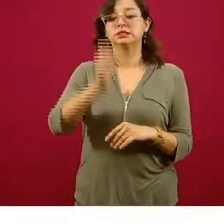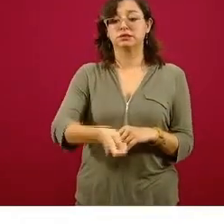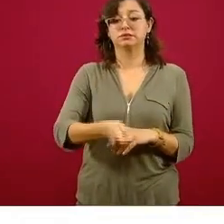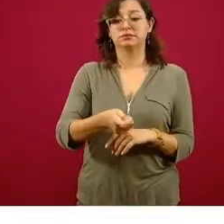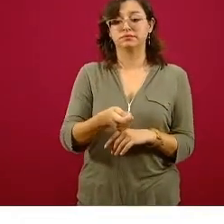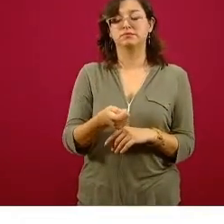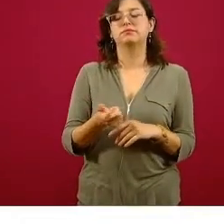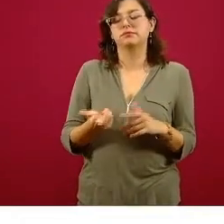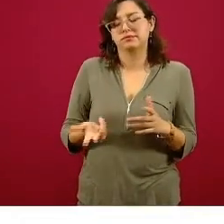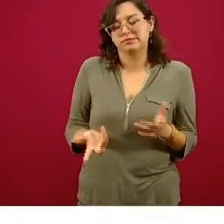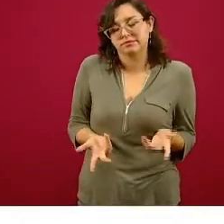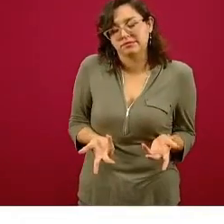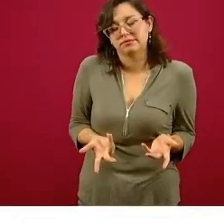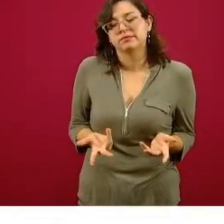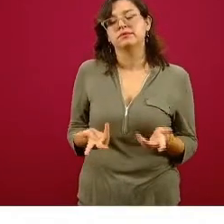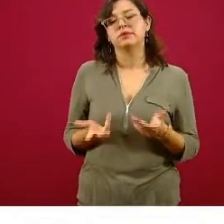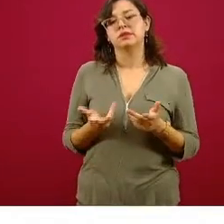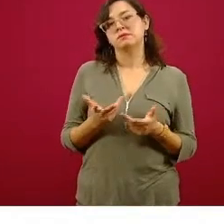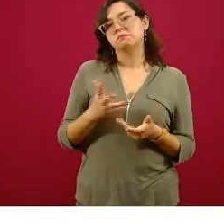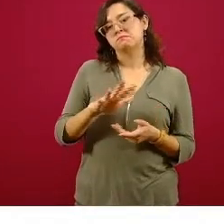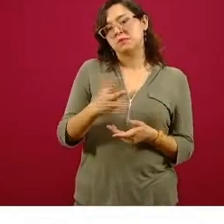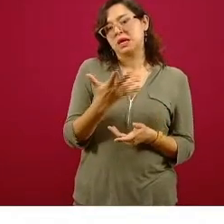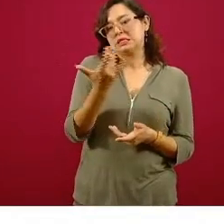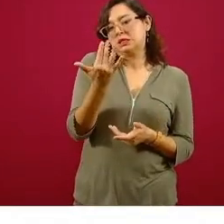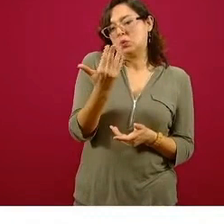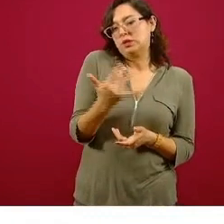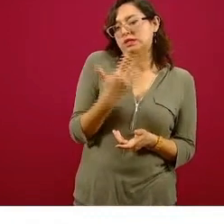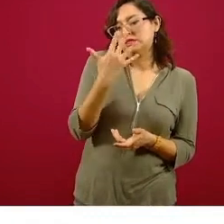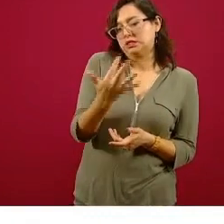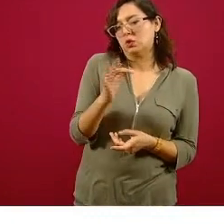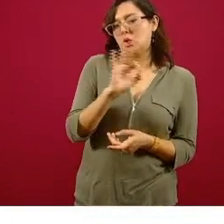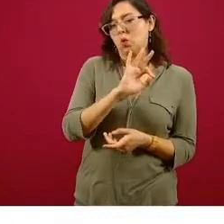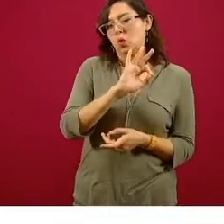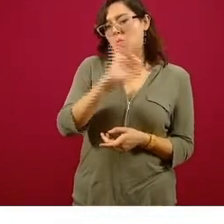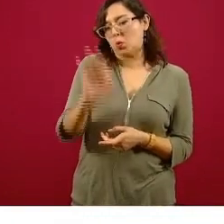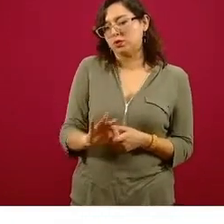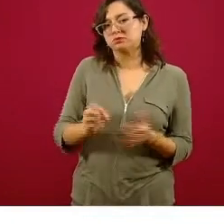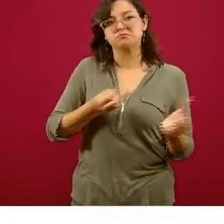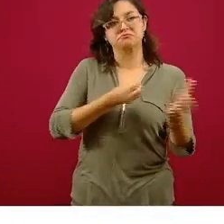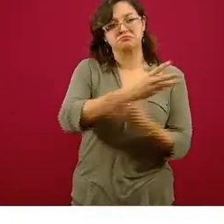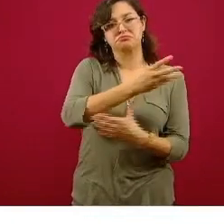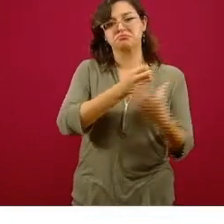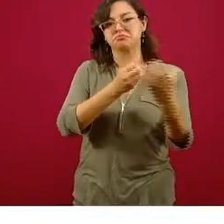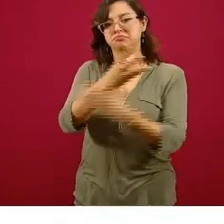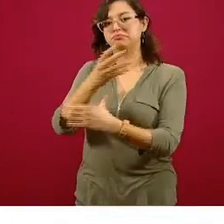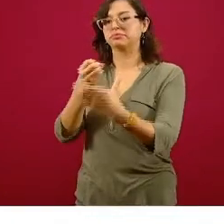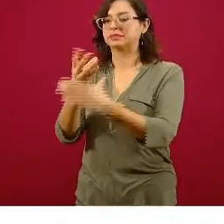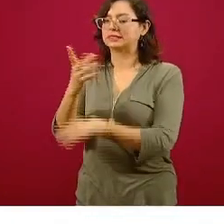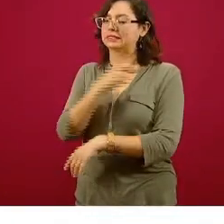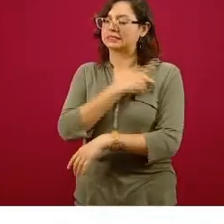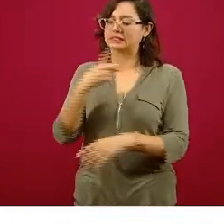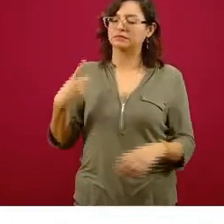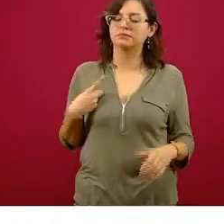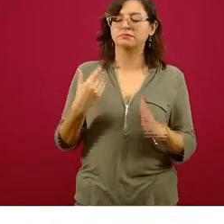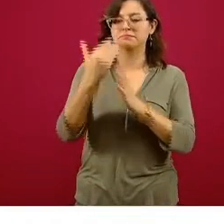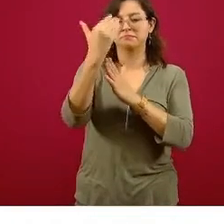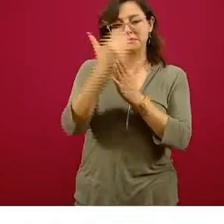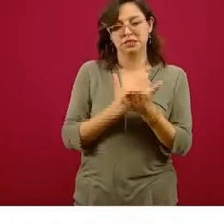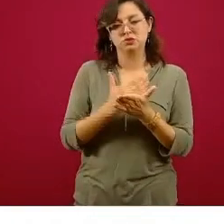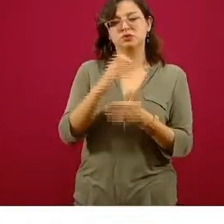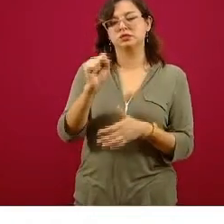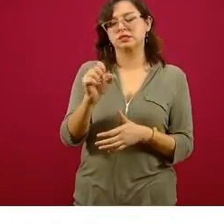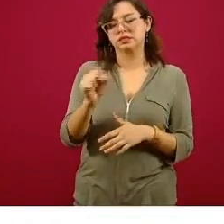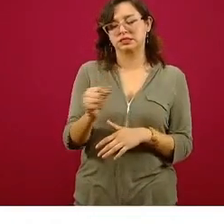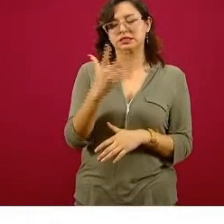una movilidad de alrededor del 55% en el último dato, cuando la meta es el 65%. Los invitamos,